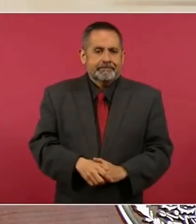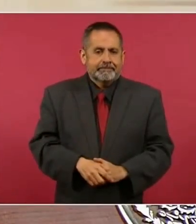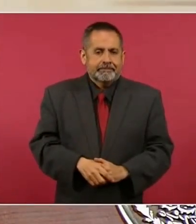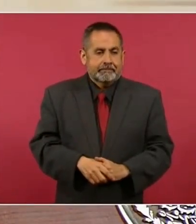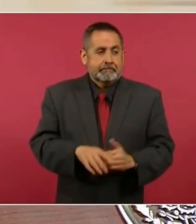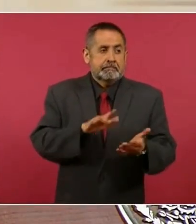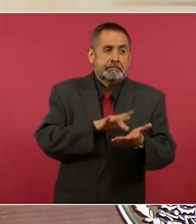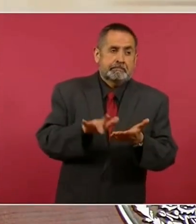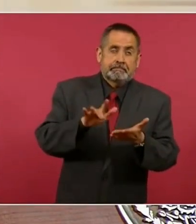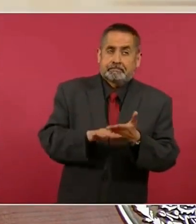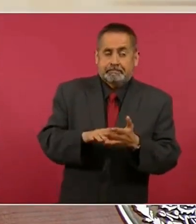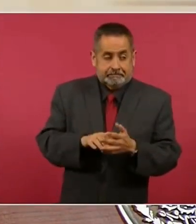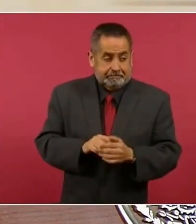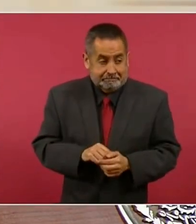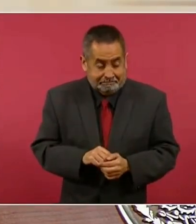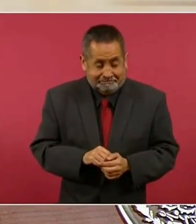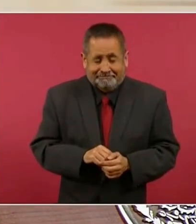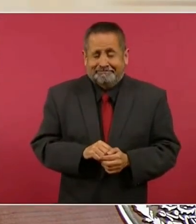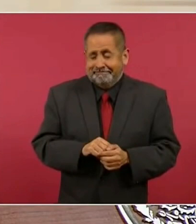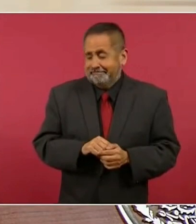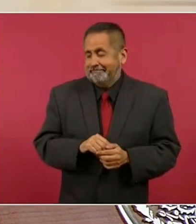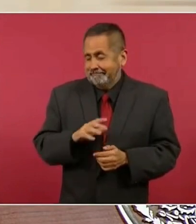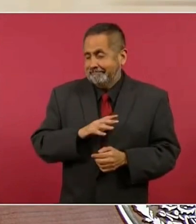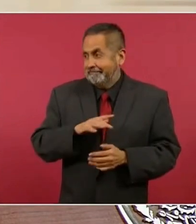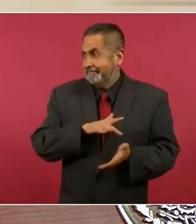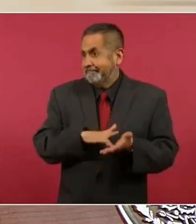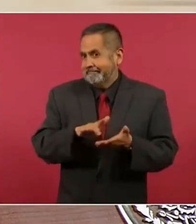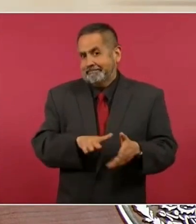ese apoyo sí se ve.